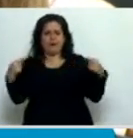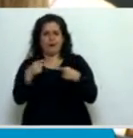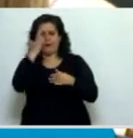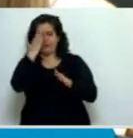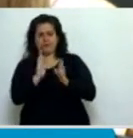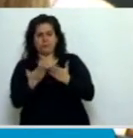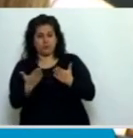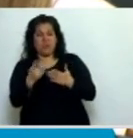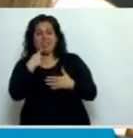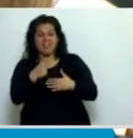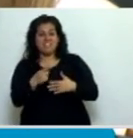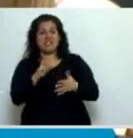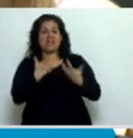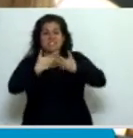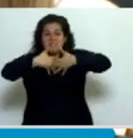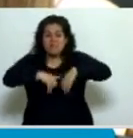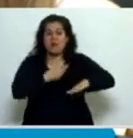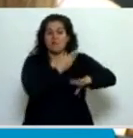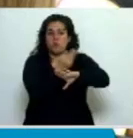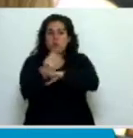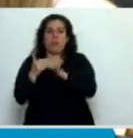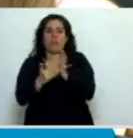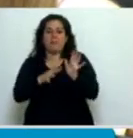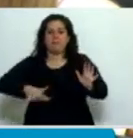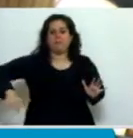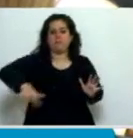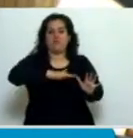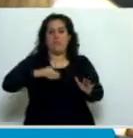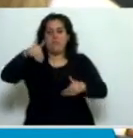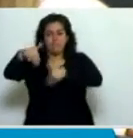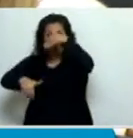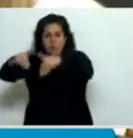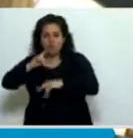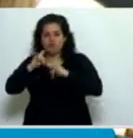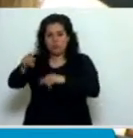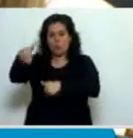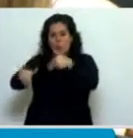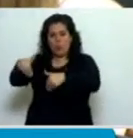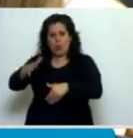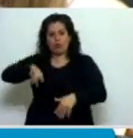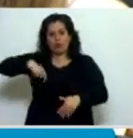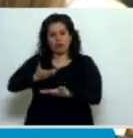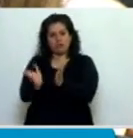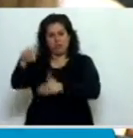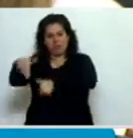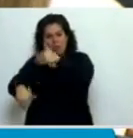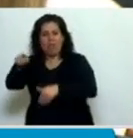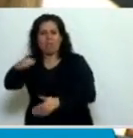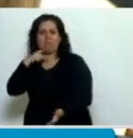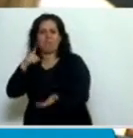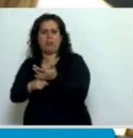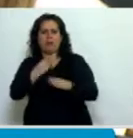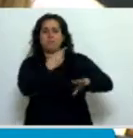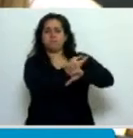El sistema representativo se basa en la soberanía popular y al votar el pueblo es la que define cómo se van a establecer